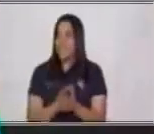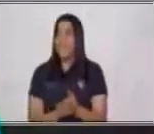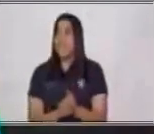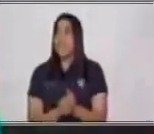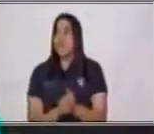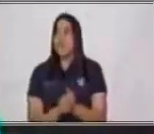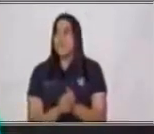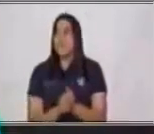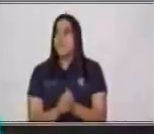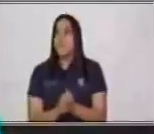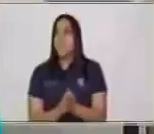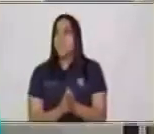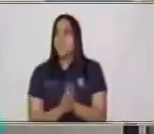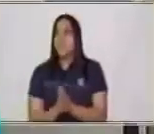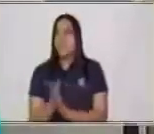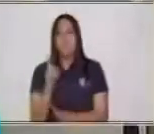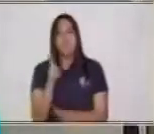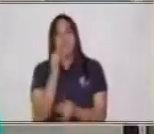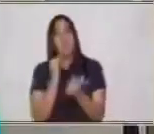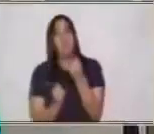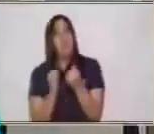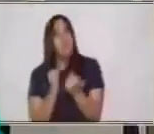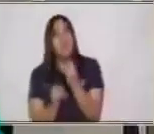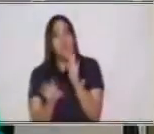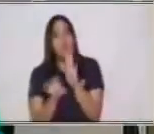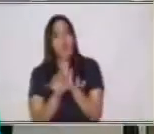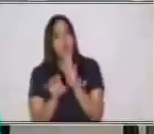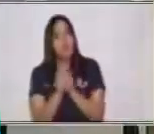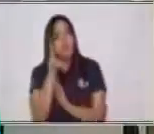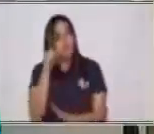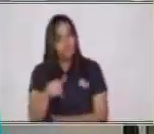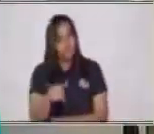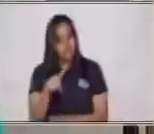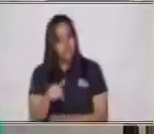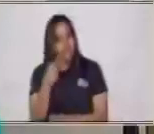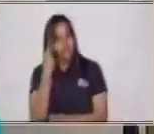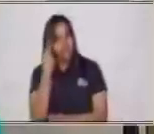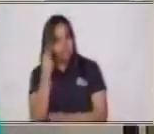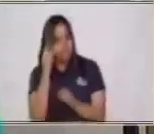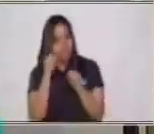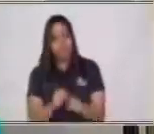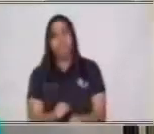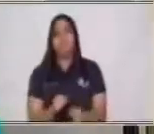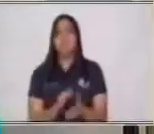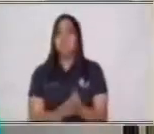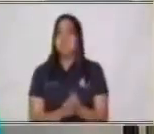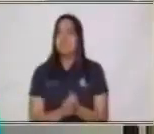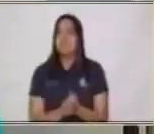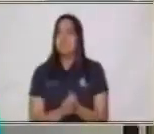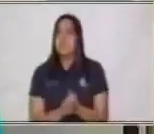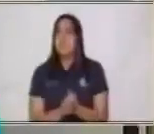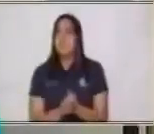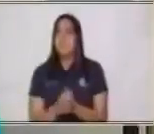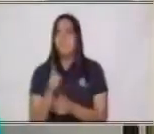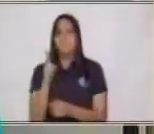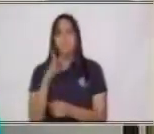Y como último ejemplo del día de hoy, tenemos